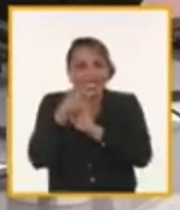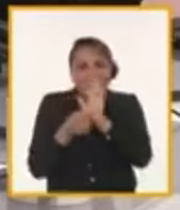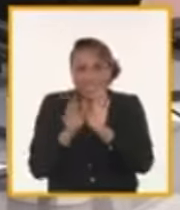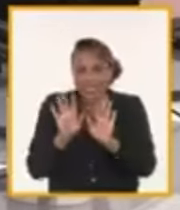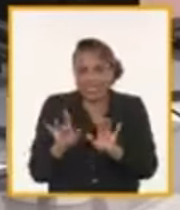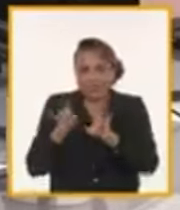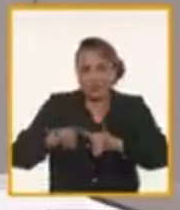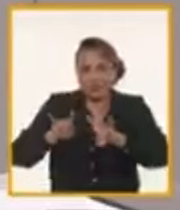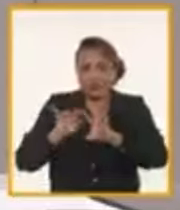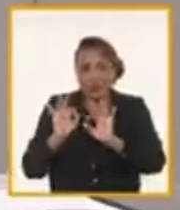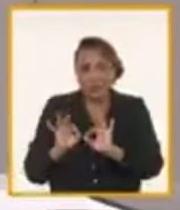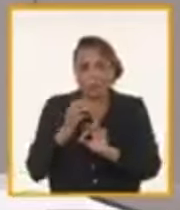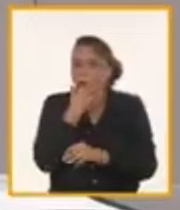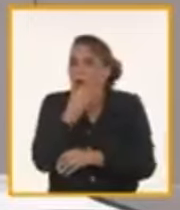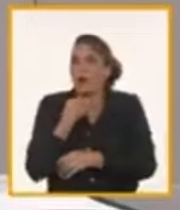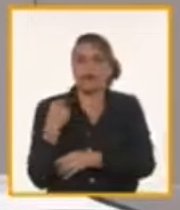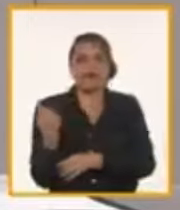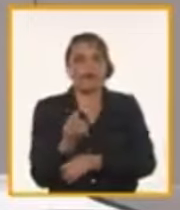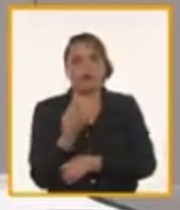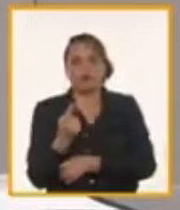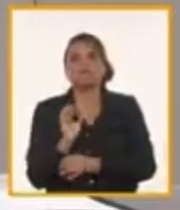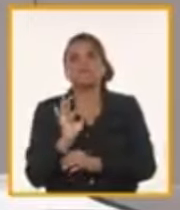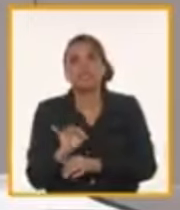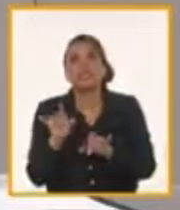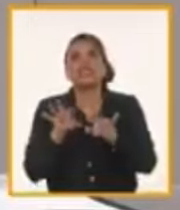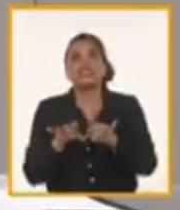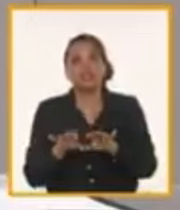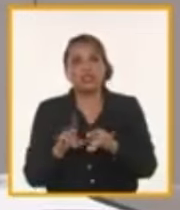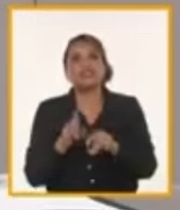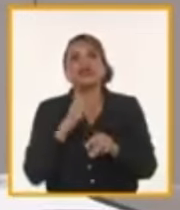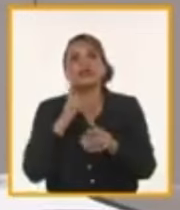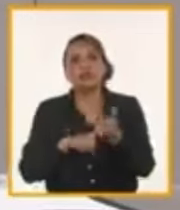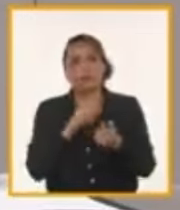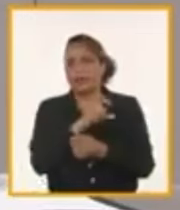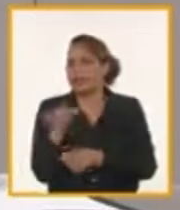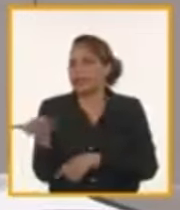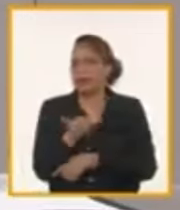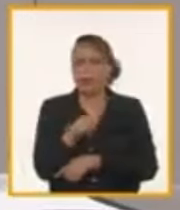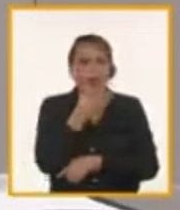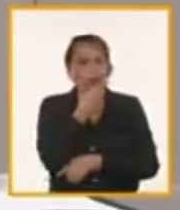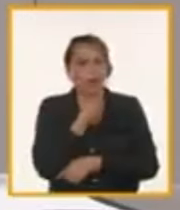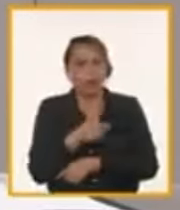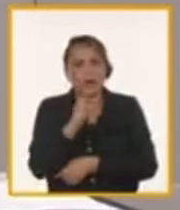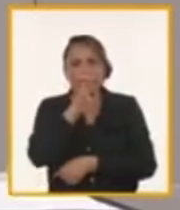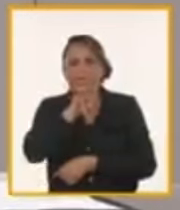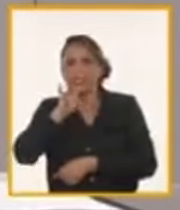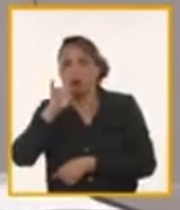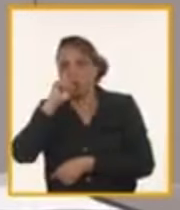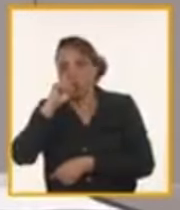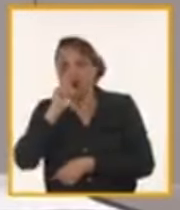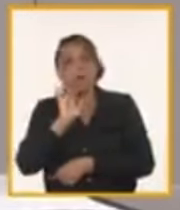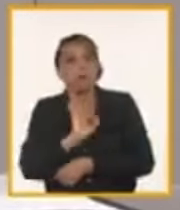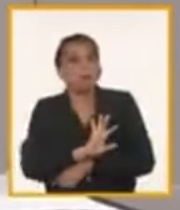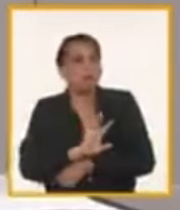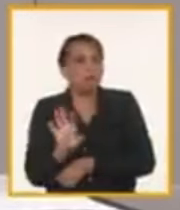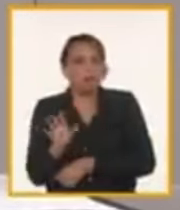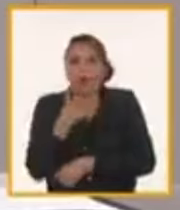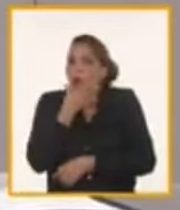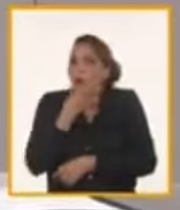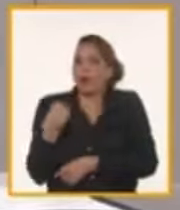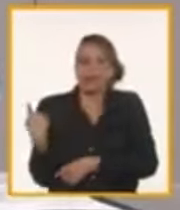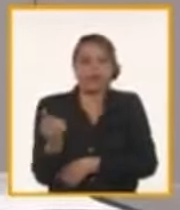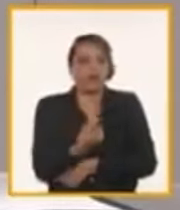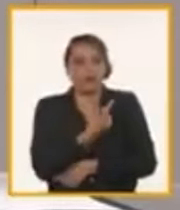decanos como usted decía incluso nuestro sec del comité del partido tiene solo 29 años o sea realmente yo creo